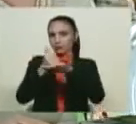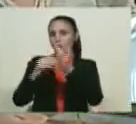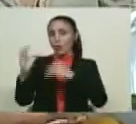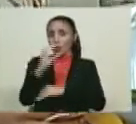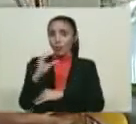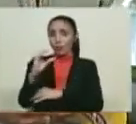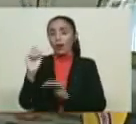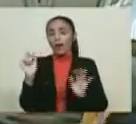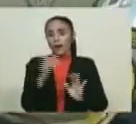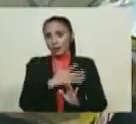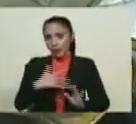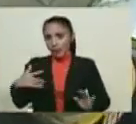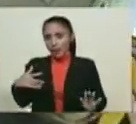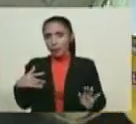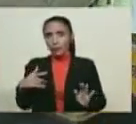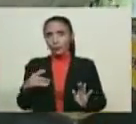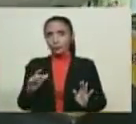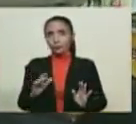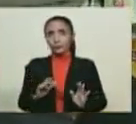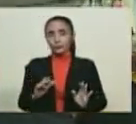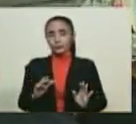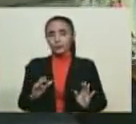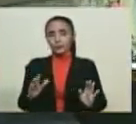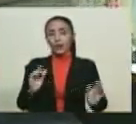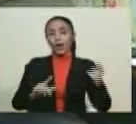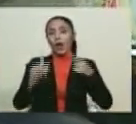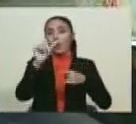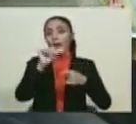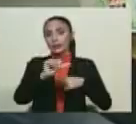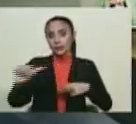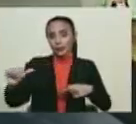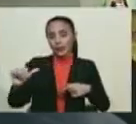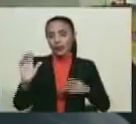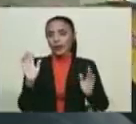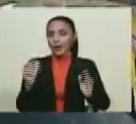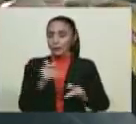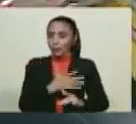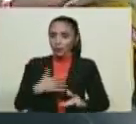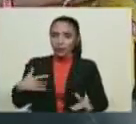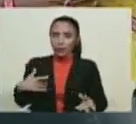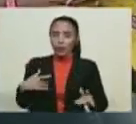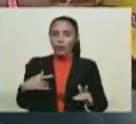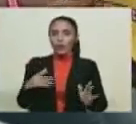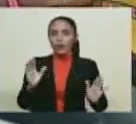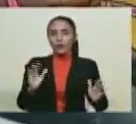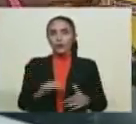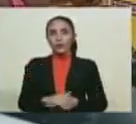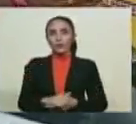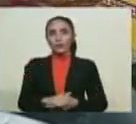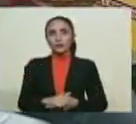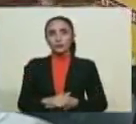Y yo quiero, a más tardar en una semana, compañero Tano,